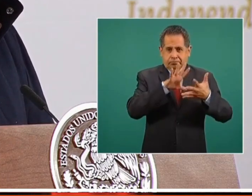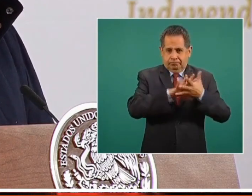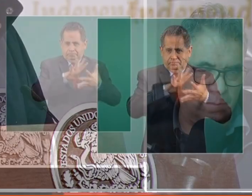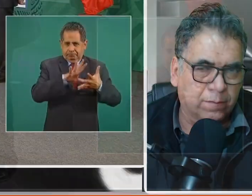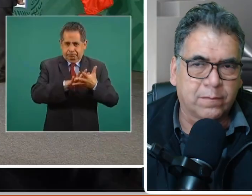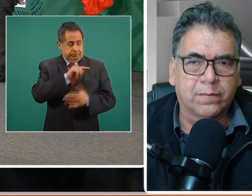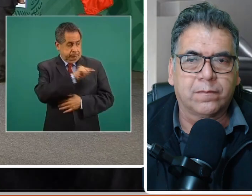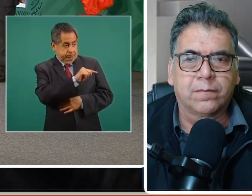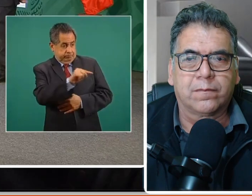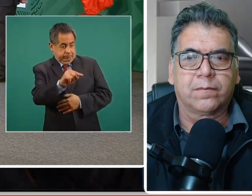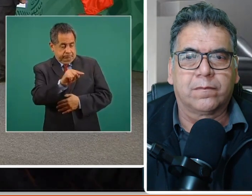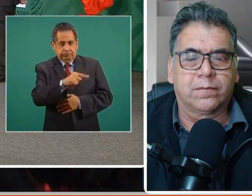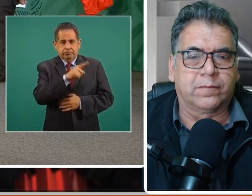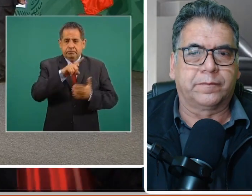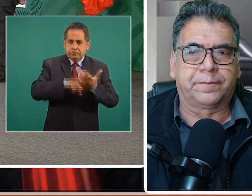centro penitenciario